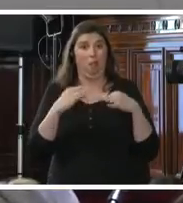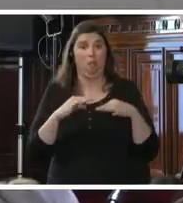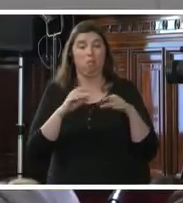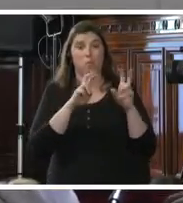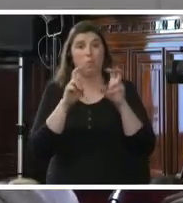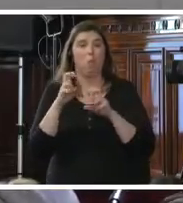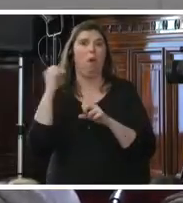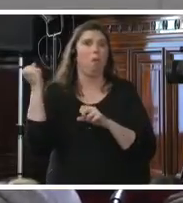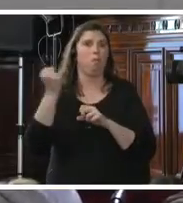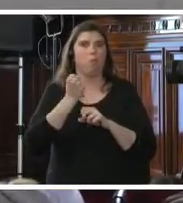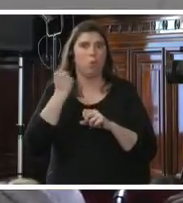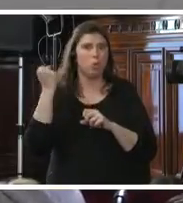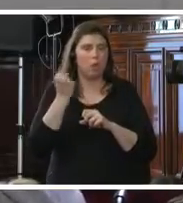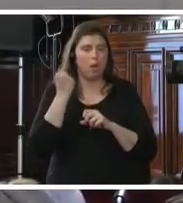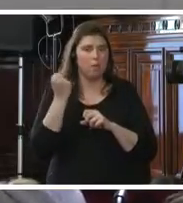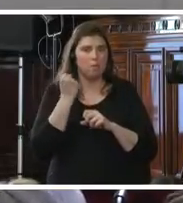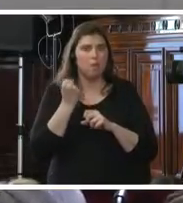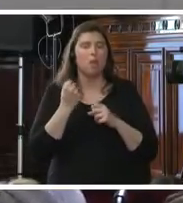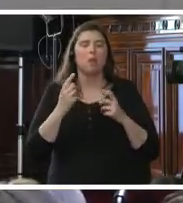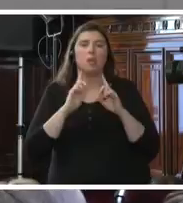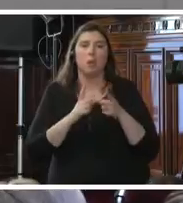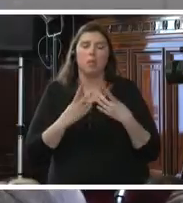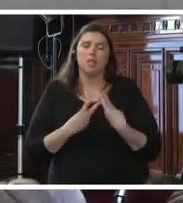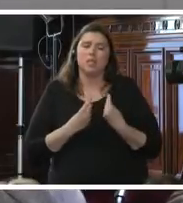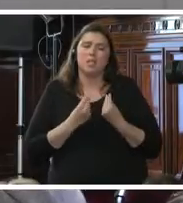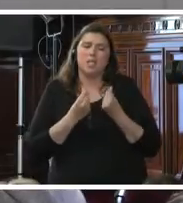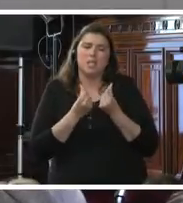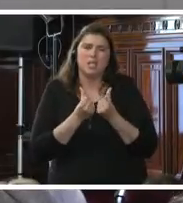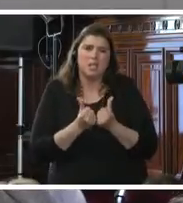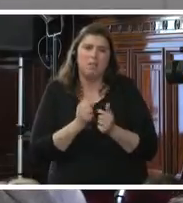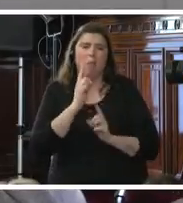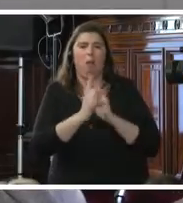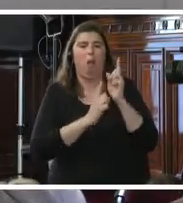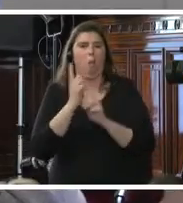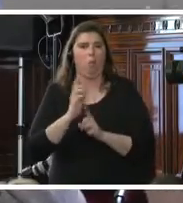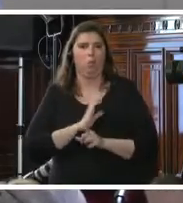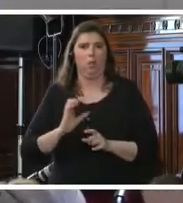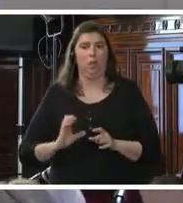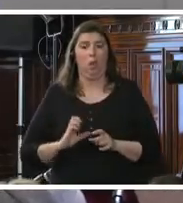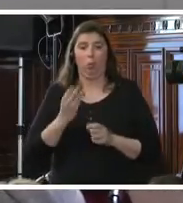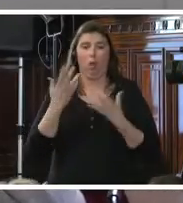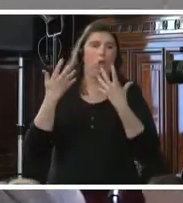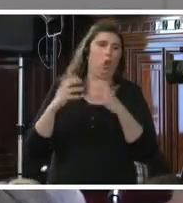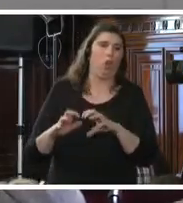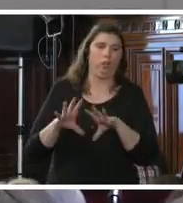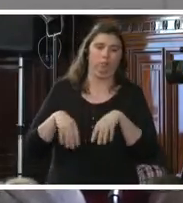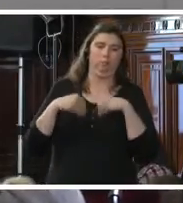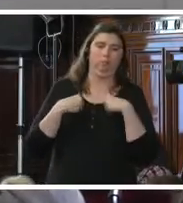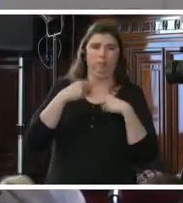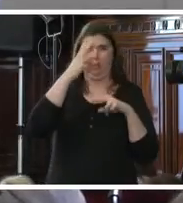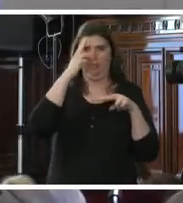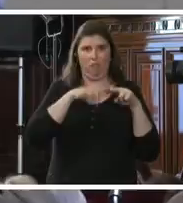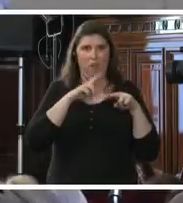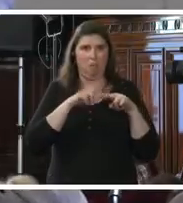muy importante y extremadamente sensible para algunos estados porque no quieren admitir la